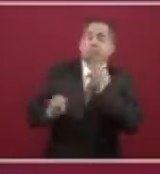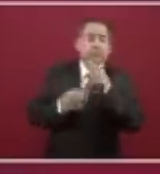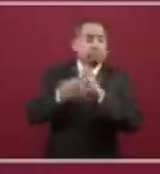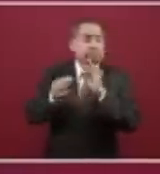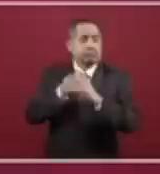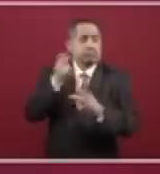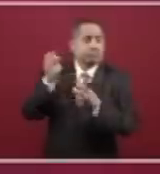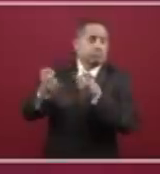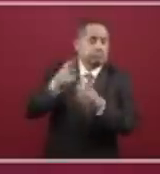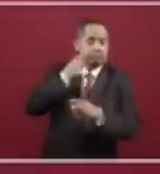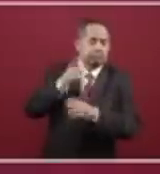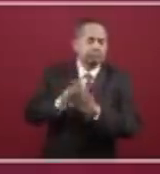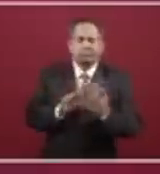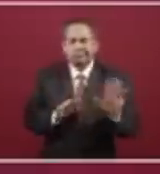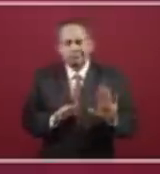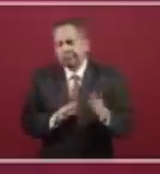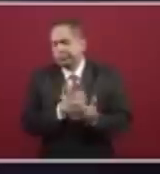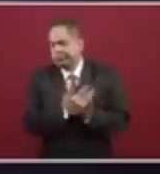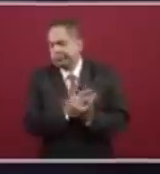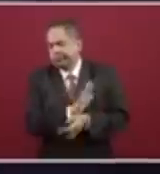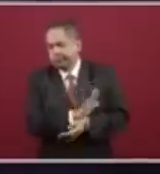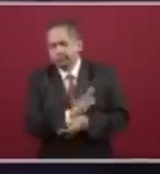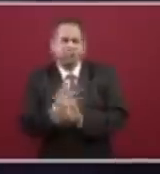y que no haya ninguna excusa